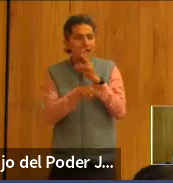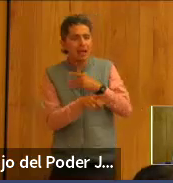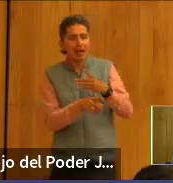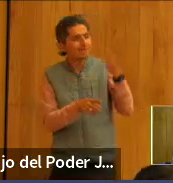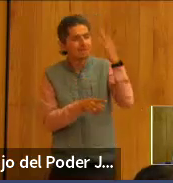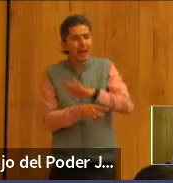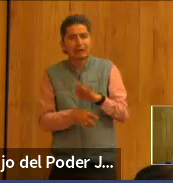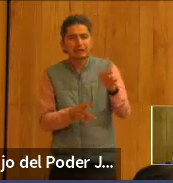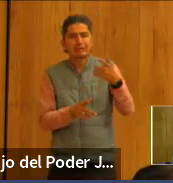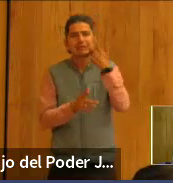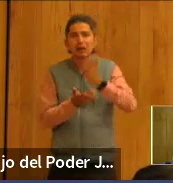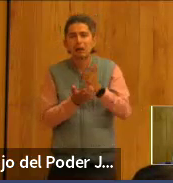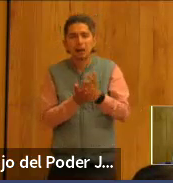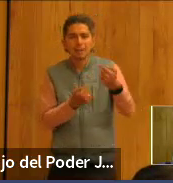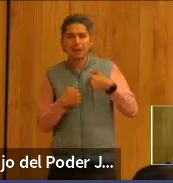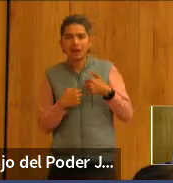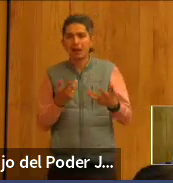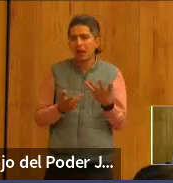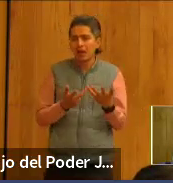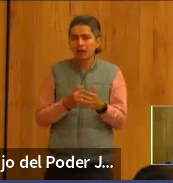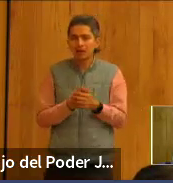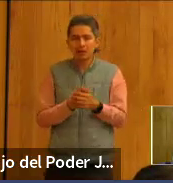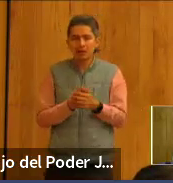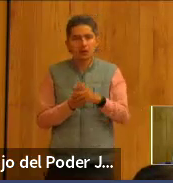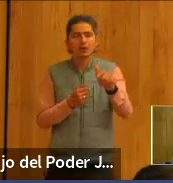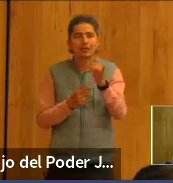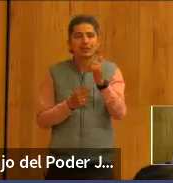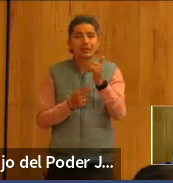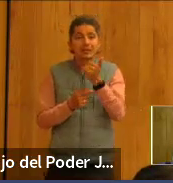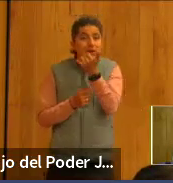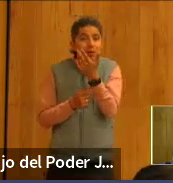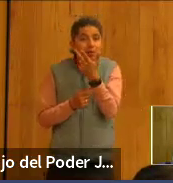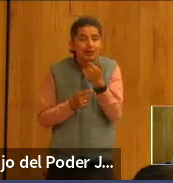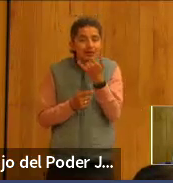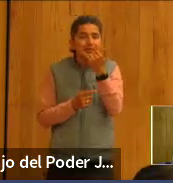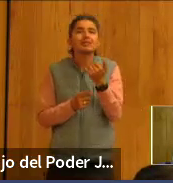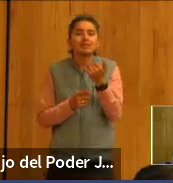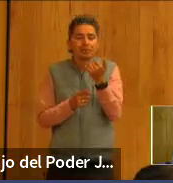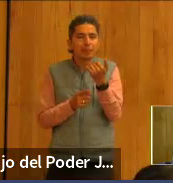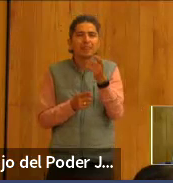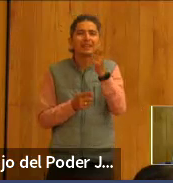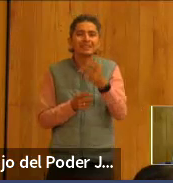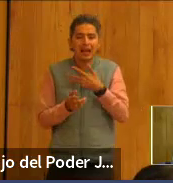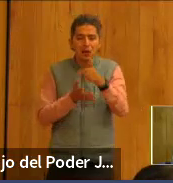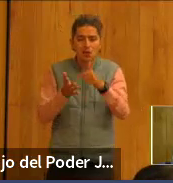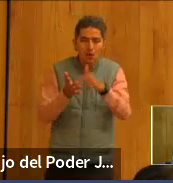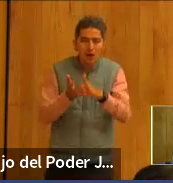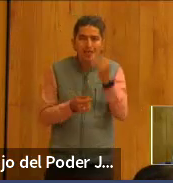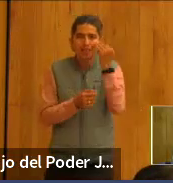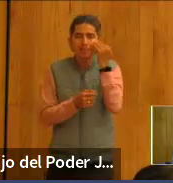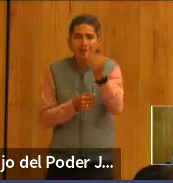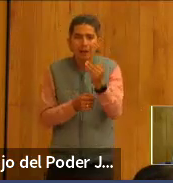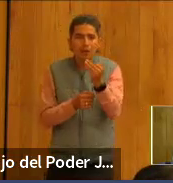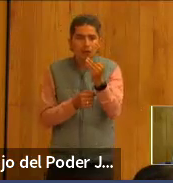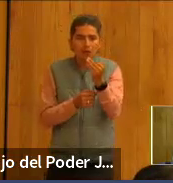venganza, pero comete el error de que se ubica en las circunstancias espacio temporalmente de los